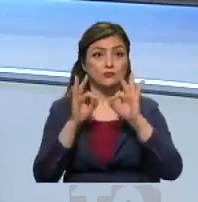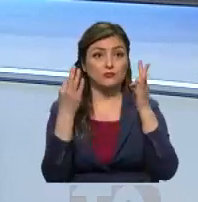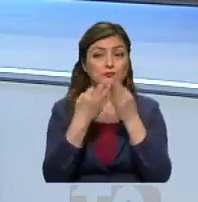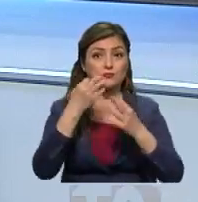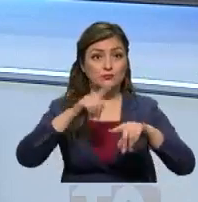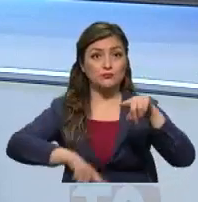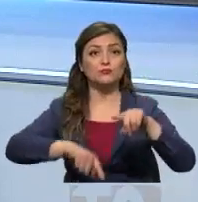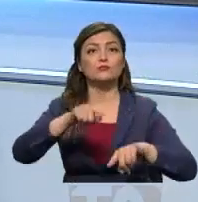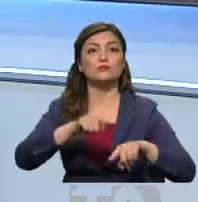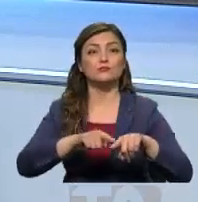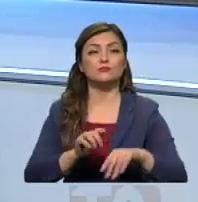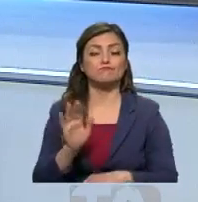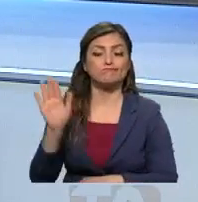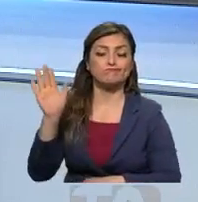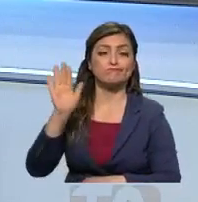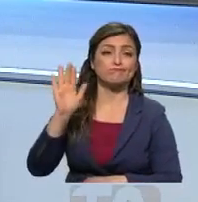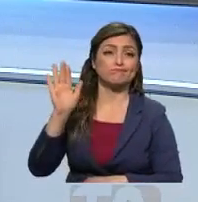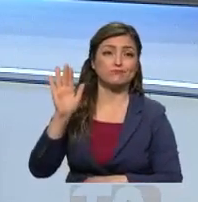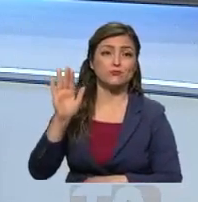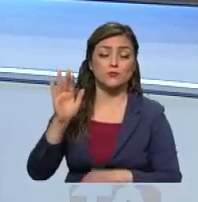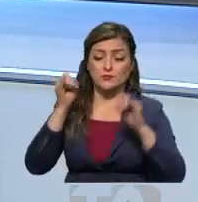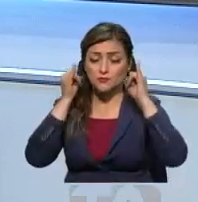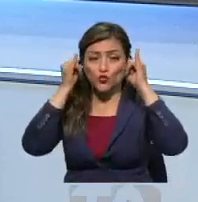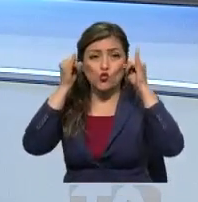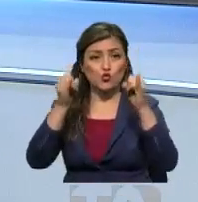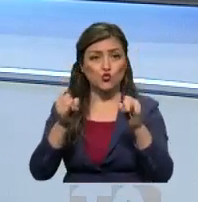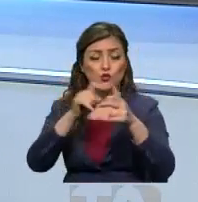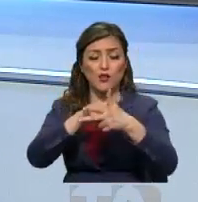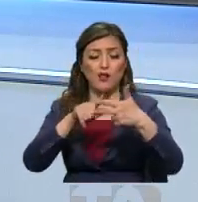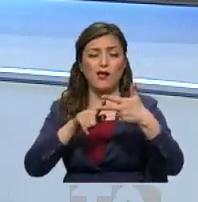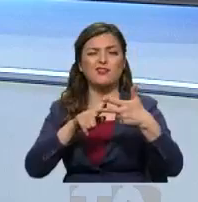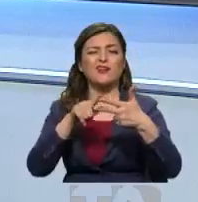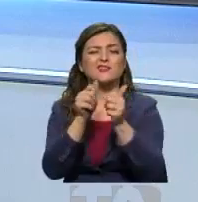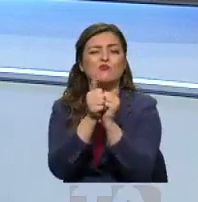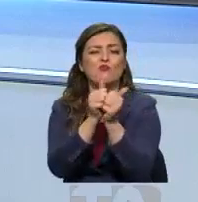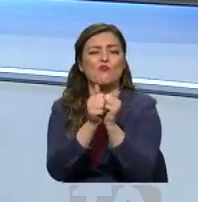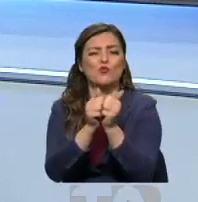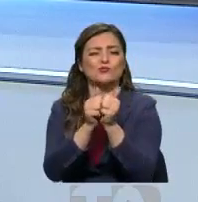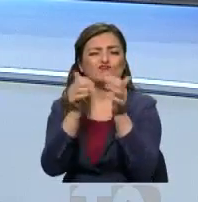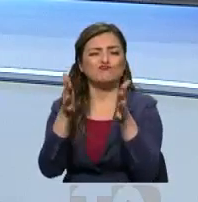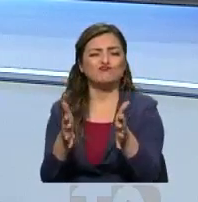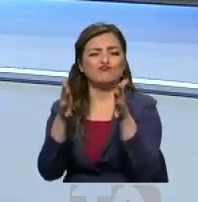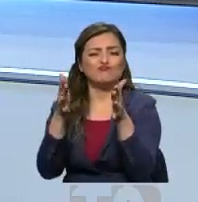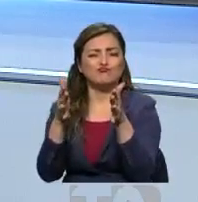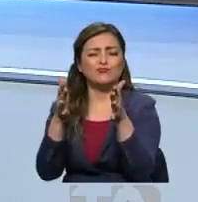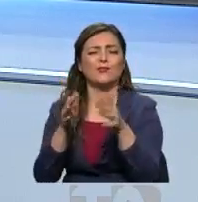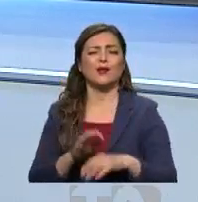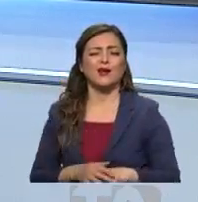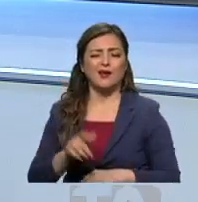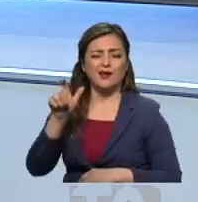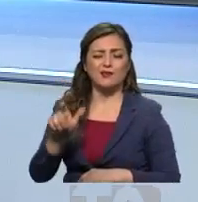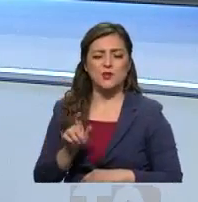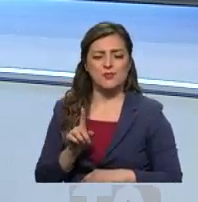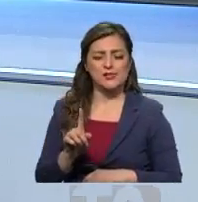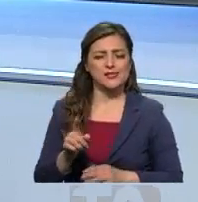Familiares y amigos le dieron el último adiós al entrenador y triatleta Mauricio Álvarez, quien fue atropellado en la ruta Viva en Tababela.